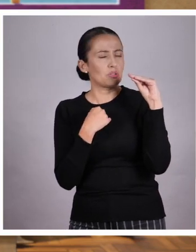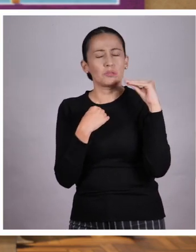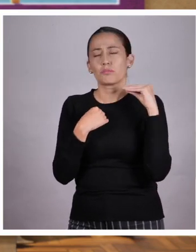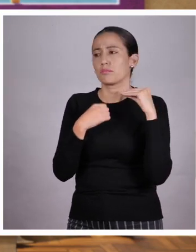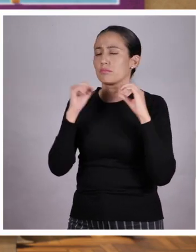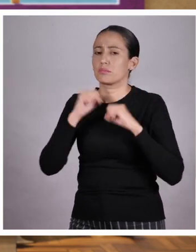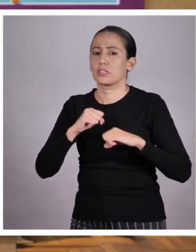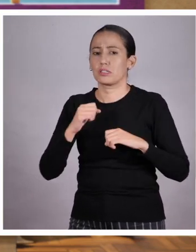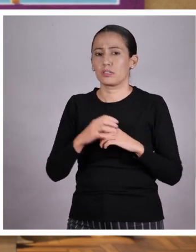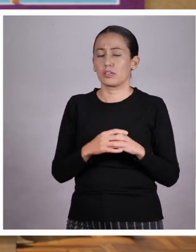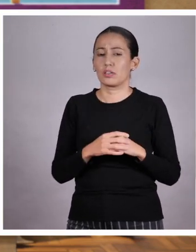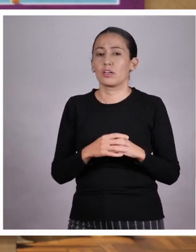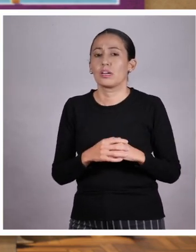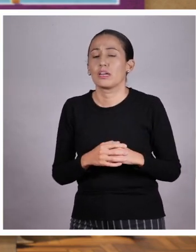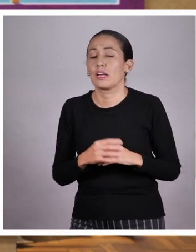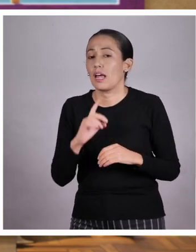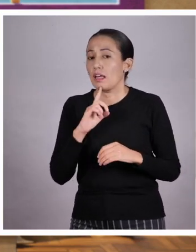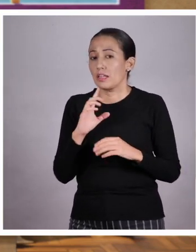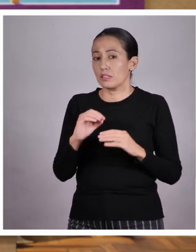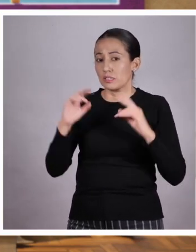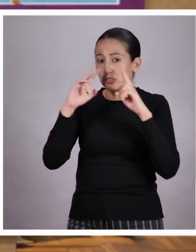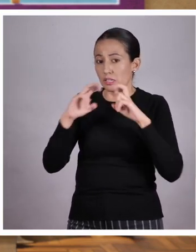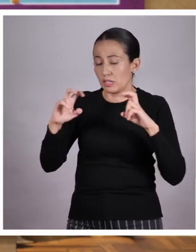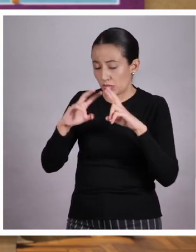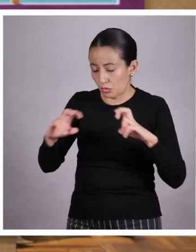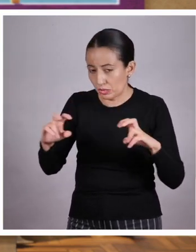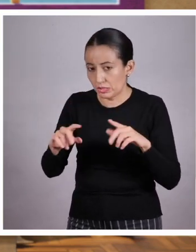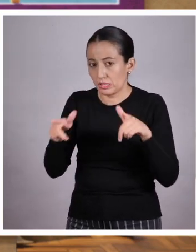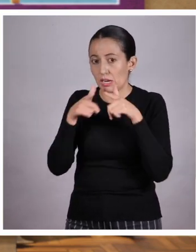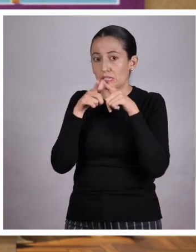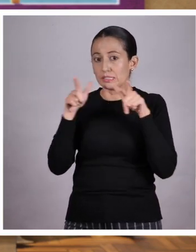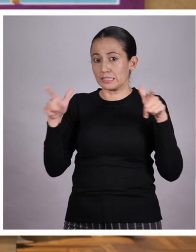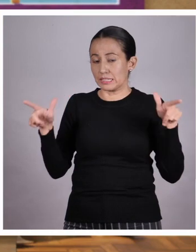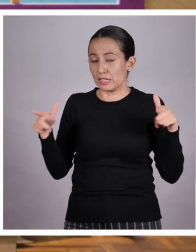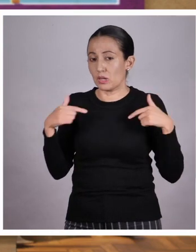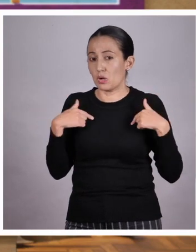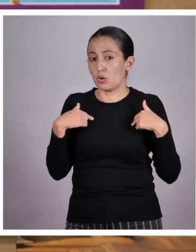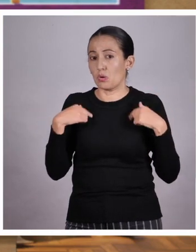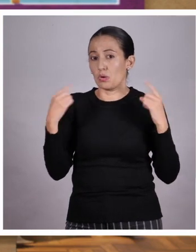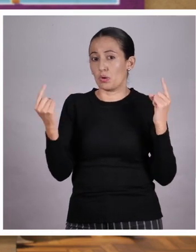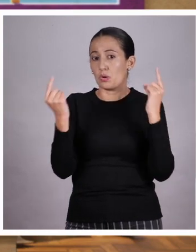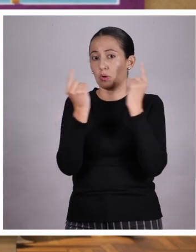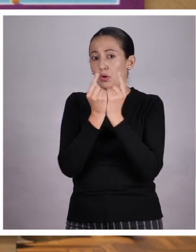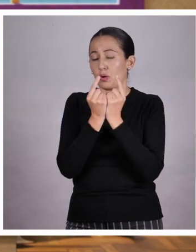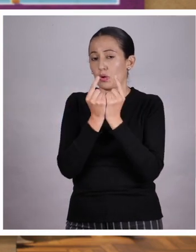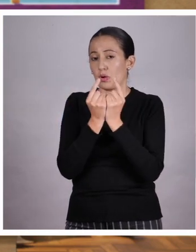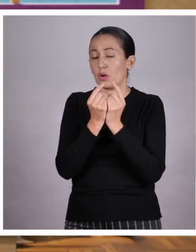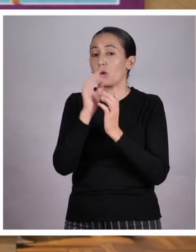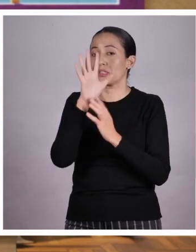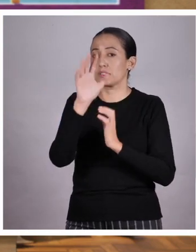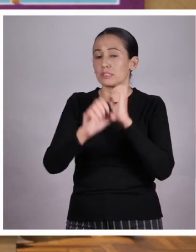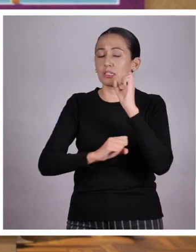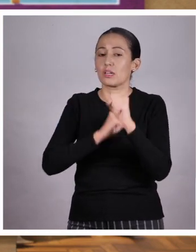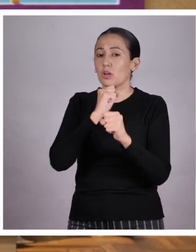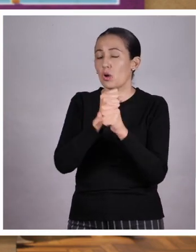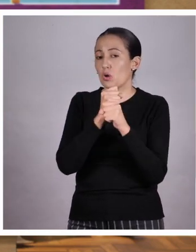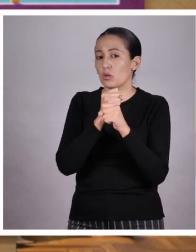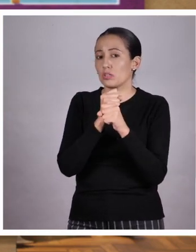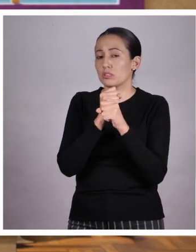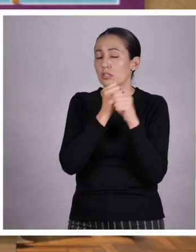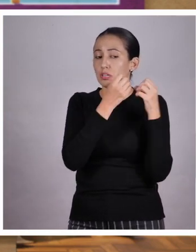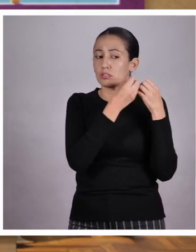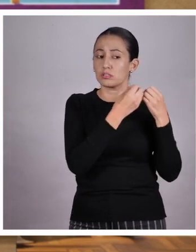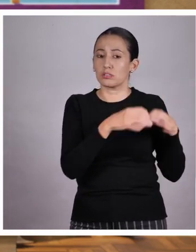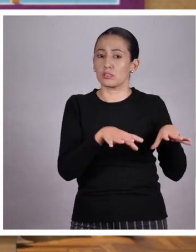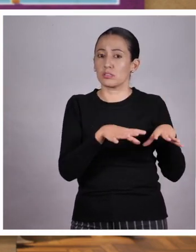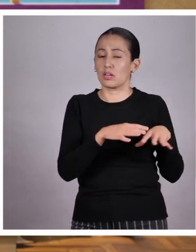bien. Mira, el tío Ricky estaba investigando sobre las lenguas originarias y encontró que en los últimos 5 años desaparecieron